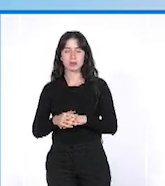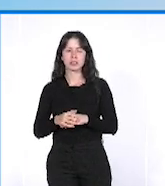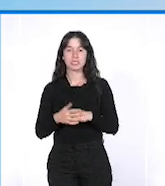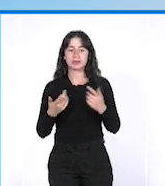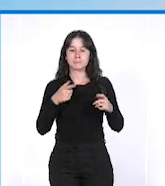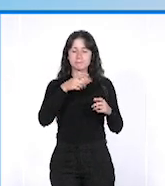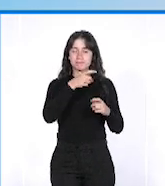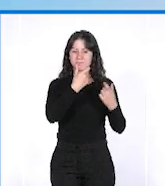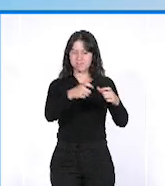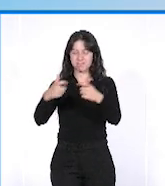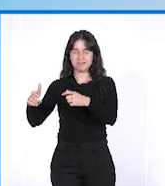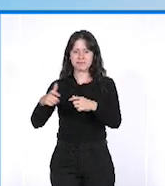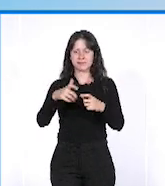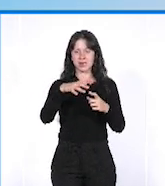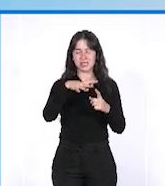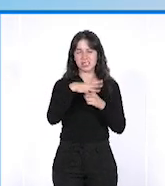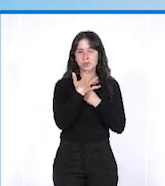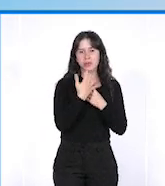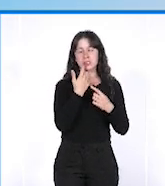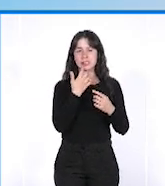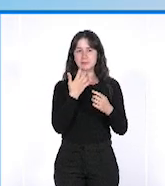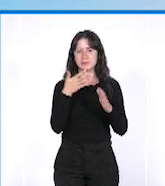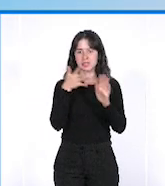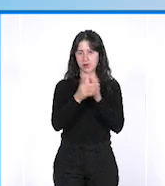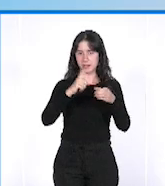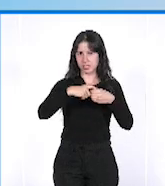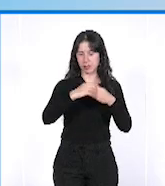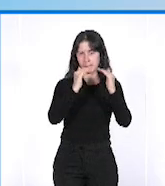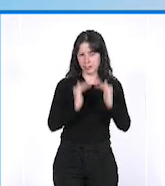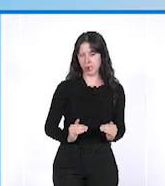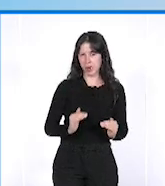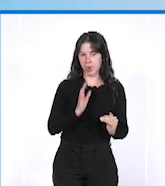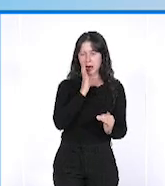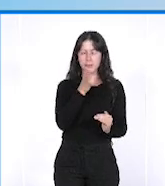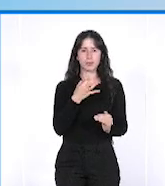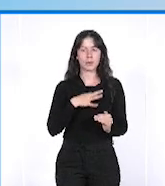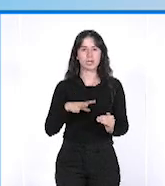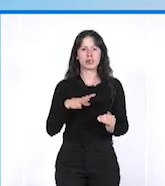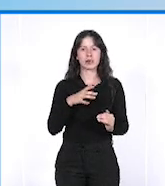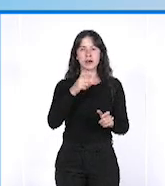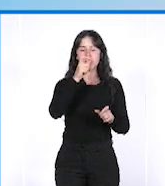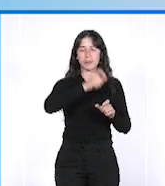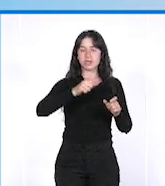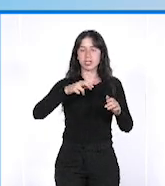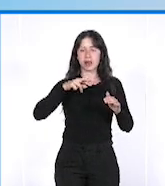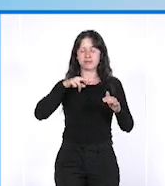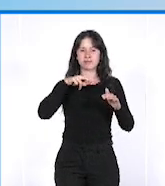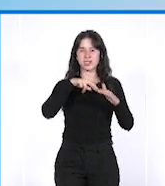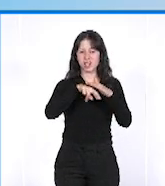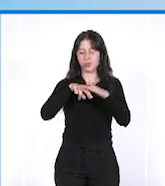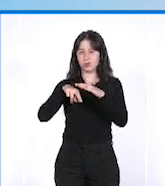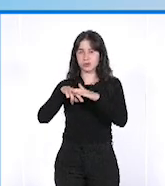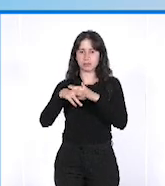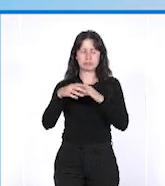situaciones eh de participación bajas quizá las personas eh que venían de un recurso similar aunque no